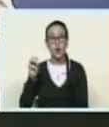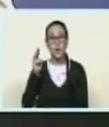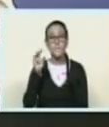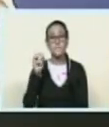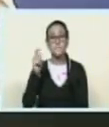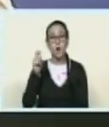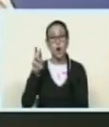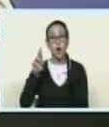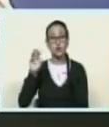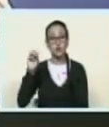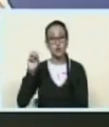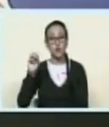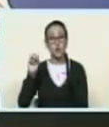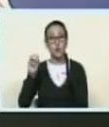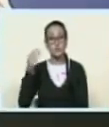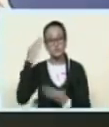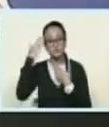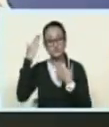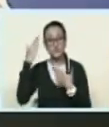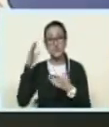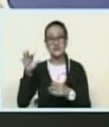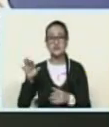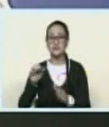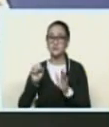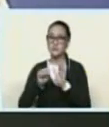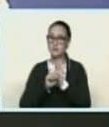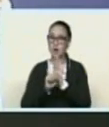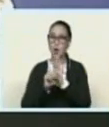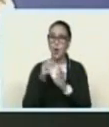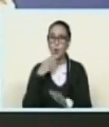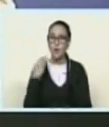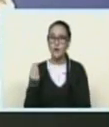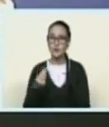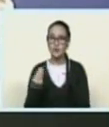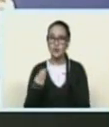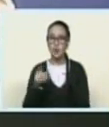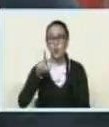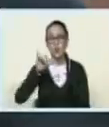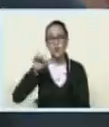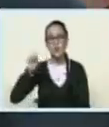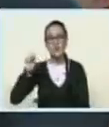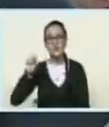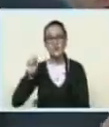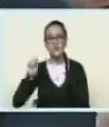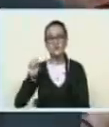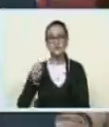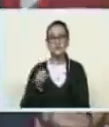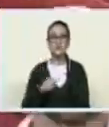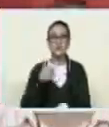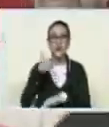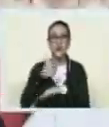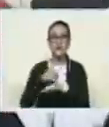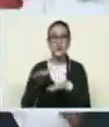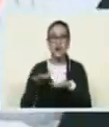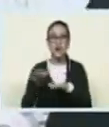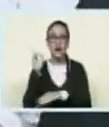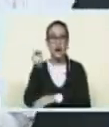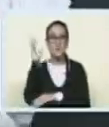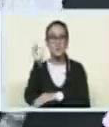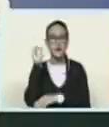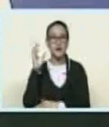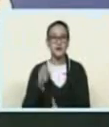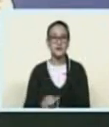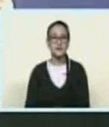juventud, a Luis Figueroa, presidente de Corpo Miranda, a Jaime Neltrudy, jefe del comando de